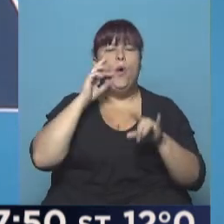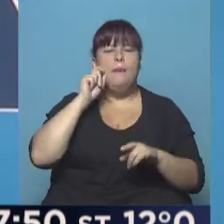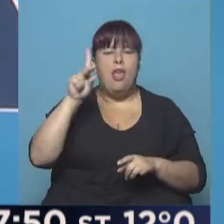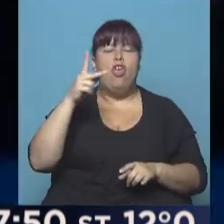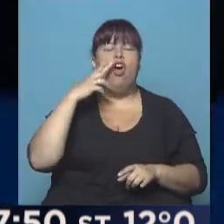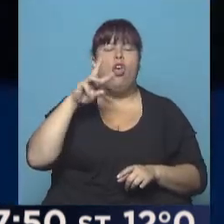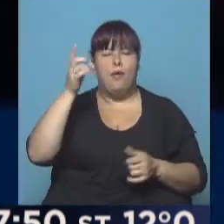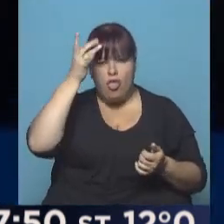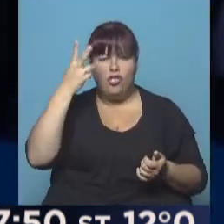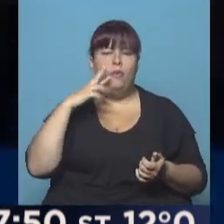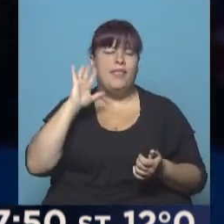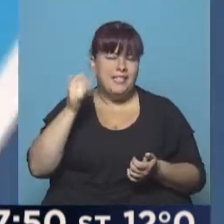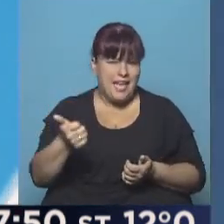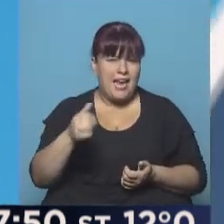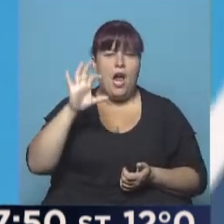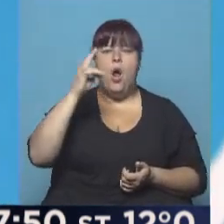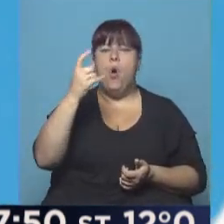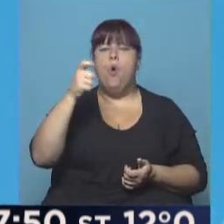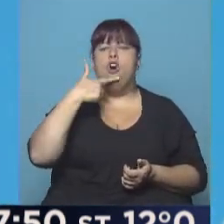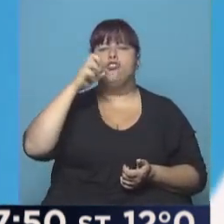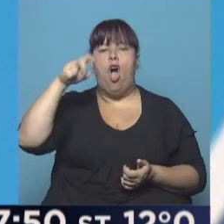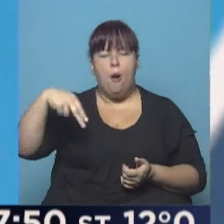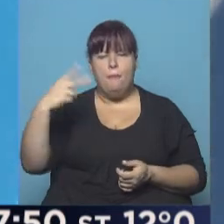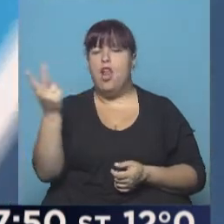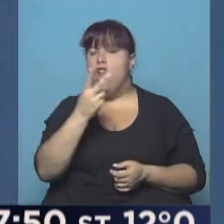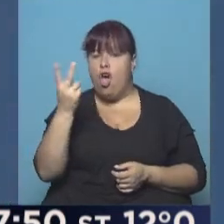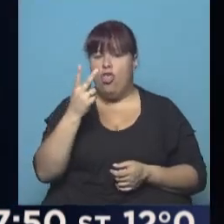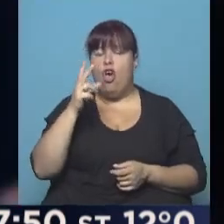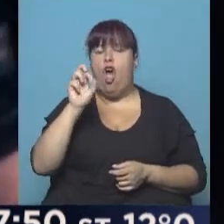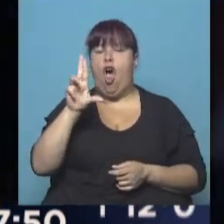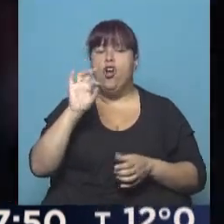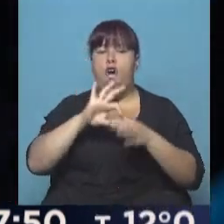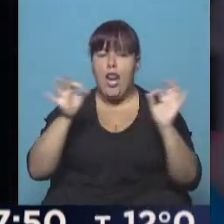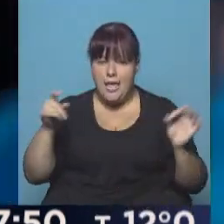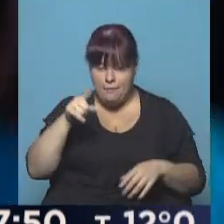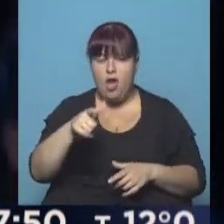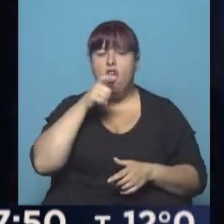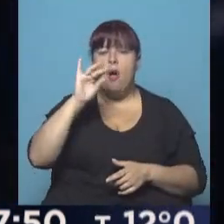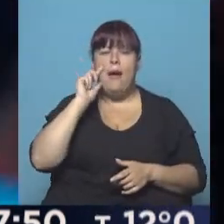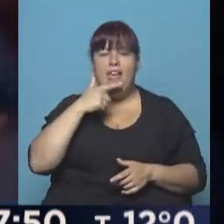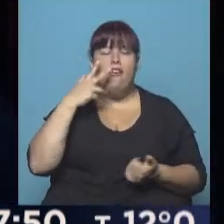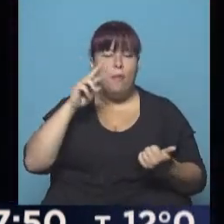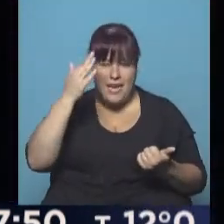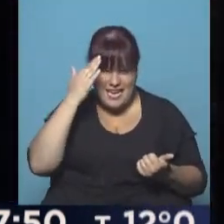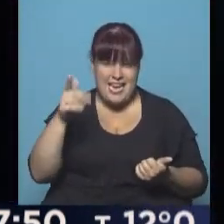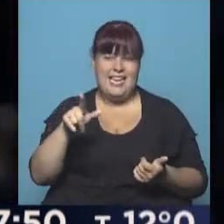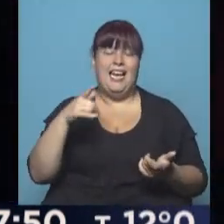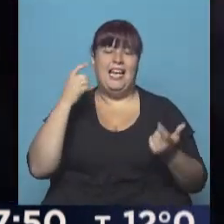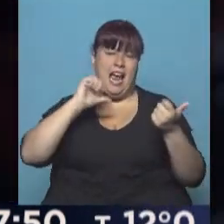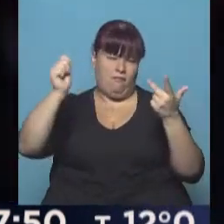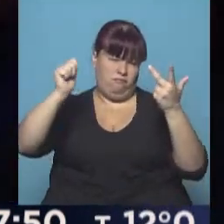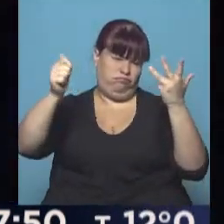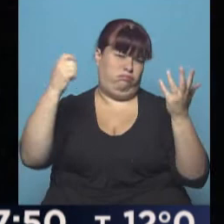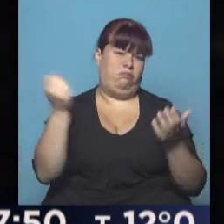2012, 2016, el US Open de 2012, los 2 oros olímpicos que tiene este señor, la Copa Davis 2015, como de dentro de los logros más